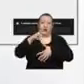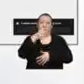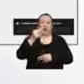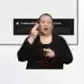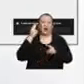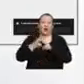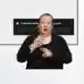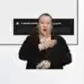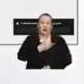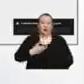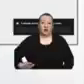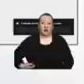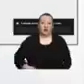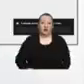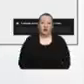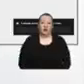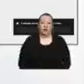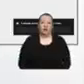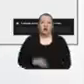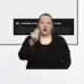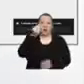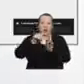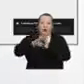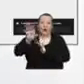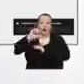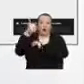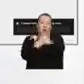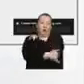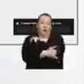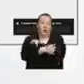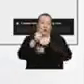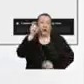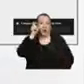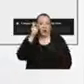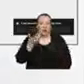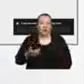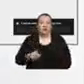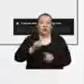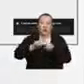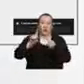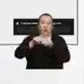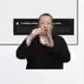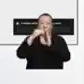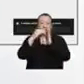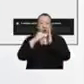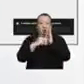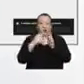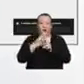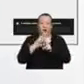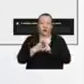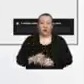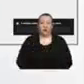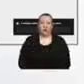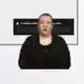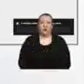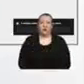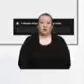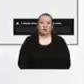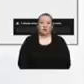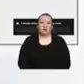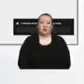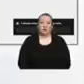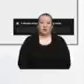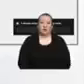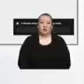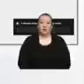entre paraísos fiscales está piñera está la zeta abinader de república dominicana ecuador precio enlace referirse a